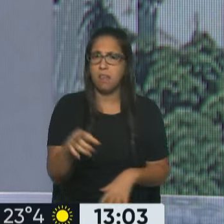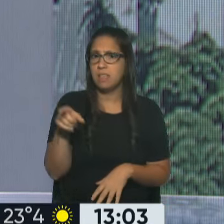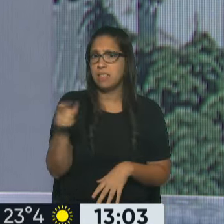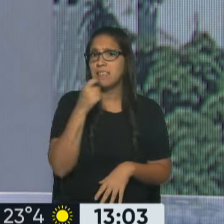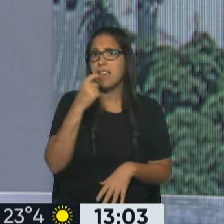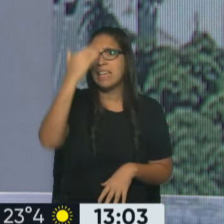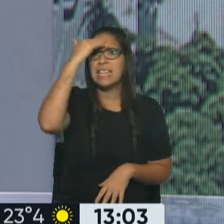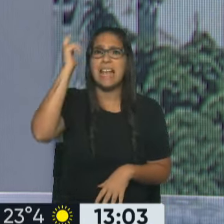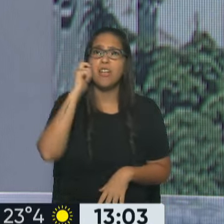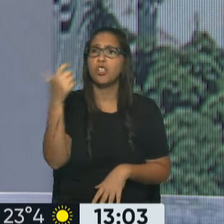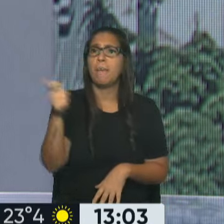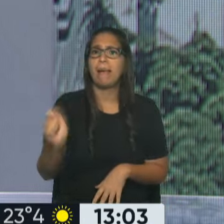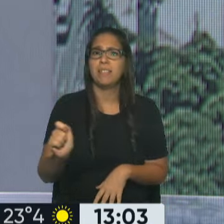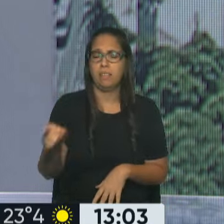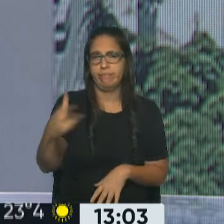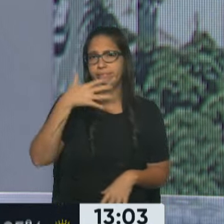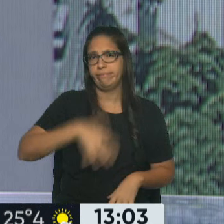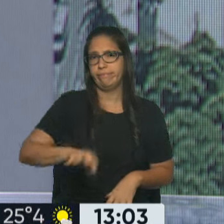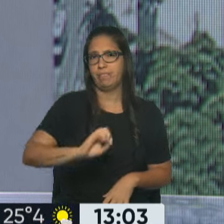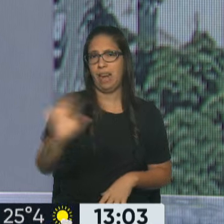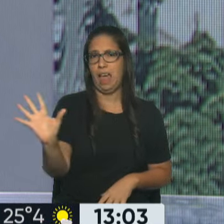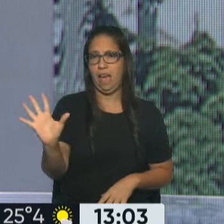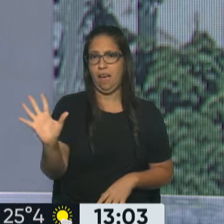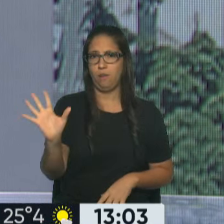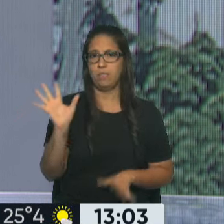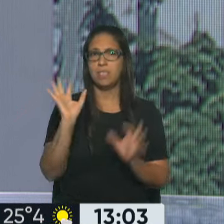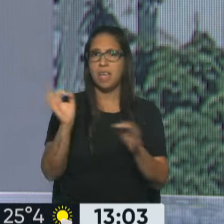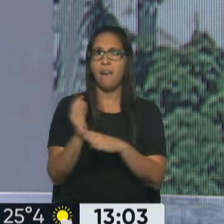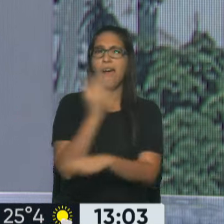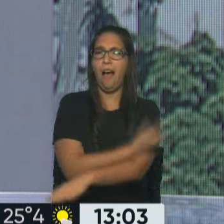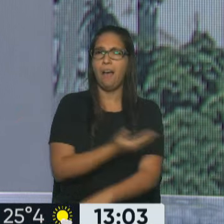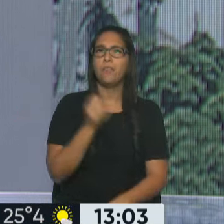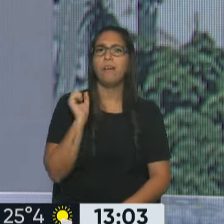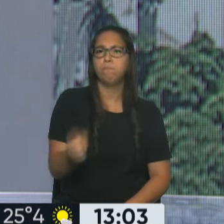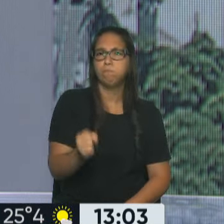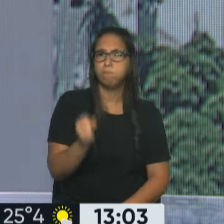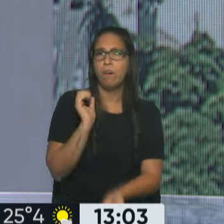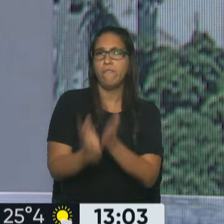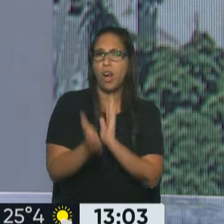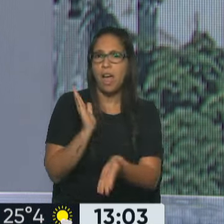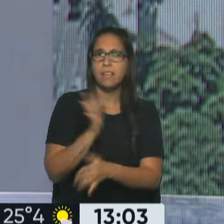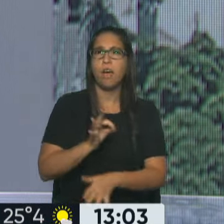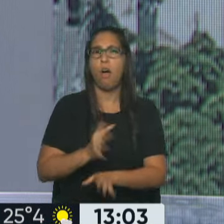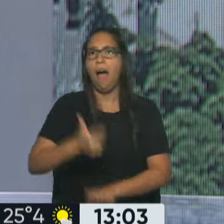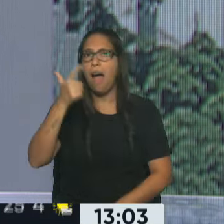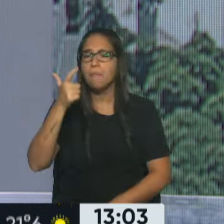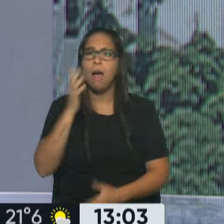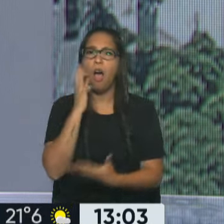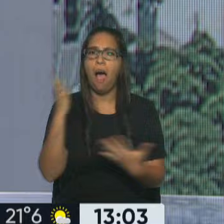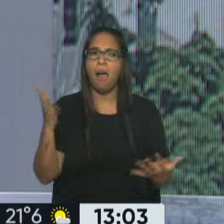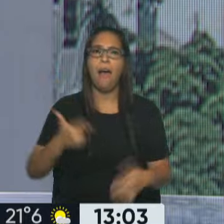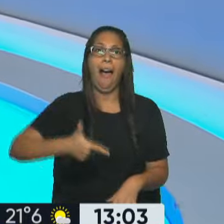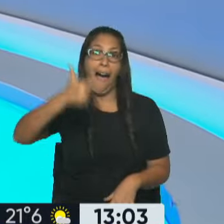que es inimputable, lo comprendió perfectamente, porque a su vez ya tiene antecedentes de violencia, de utilizar un arma. Un arma no